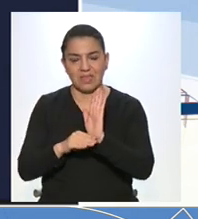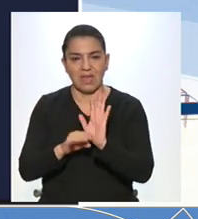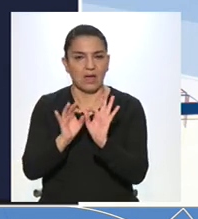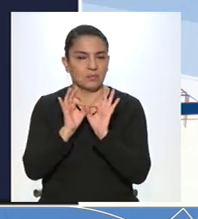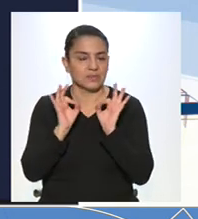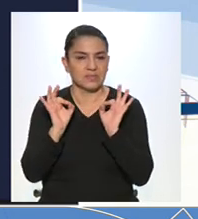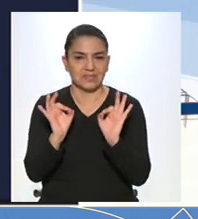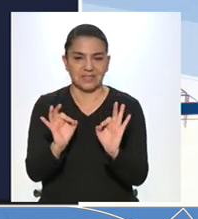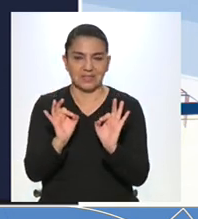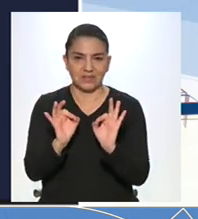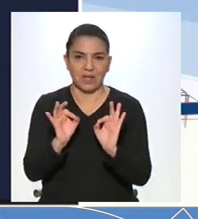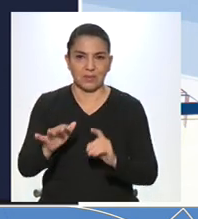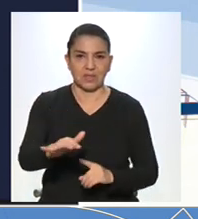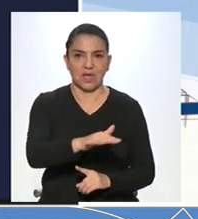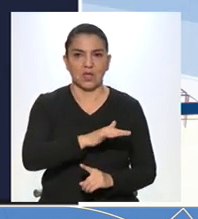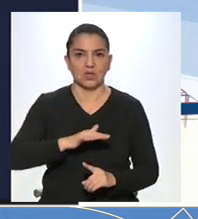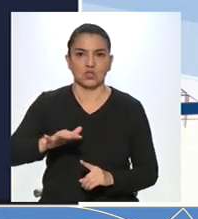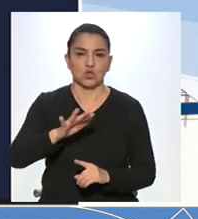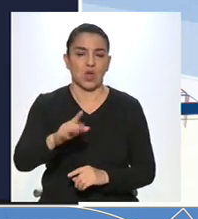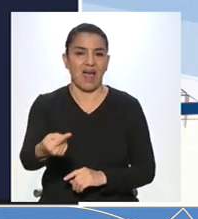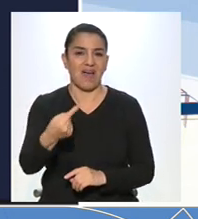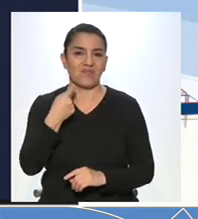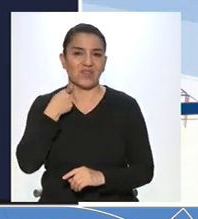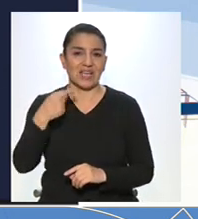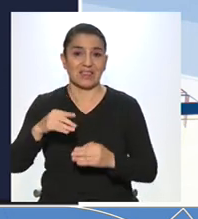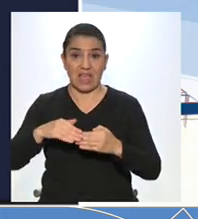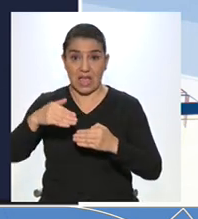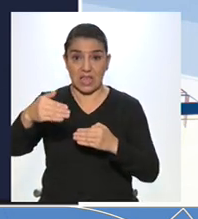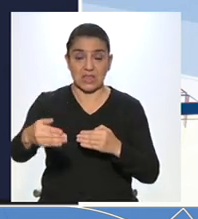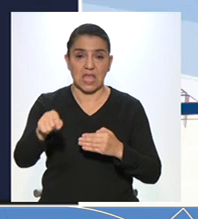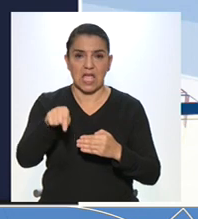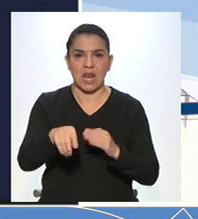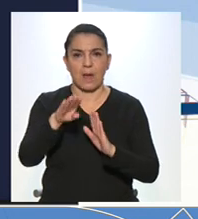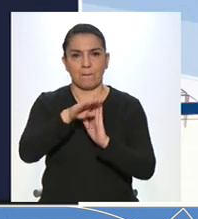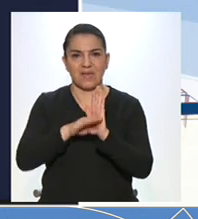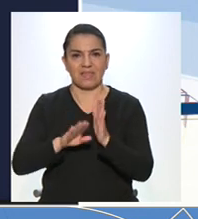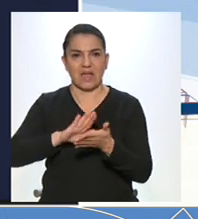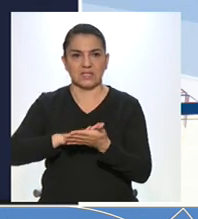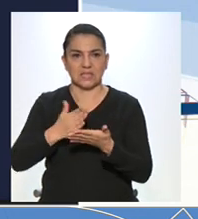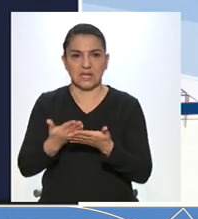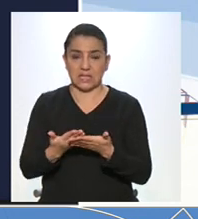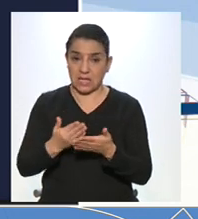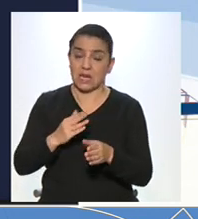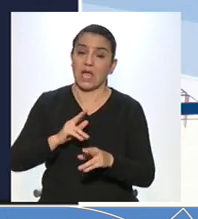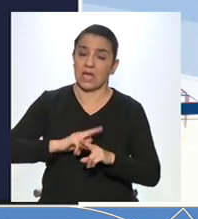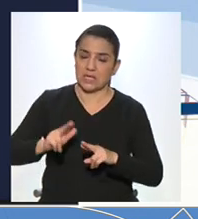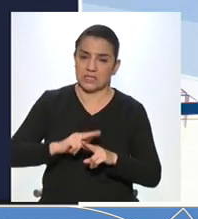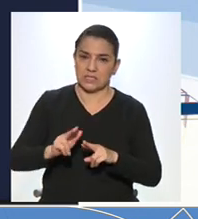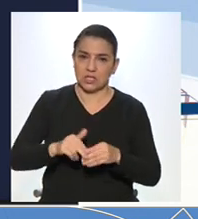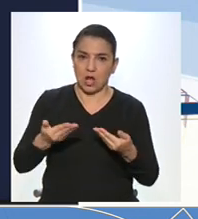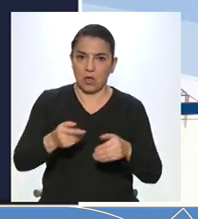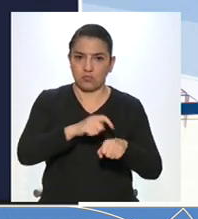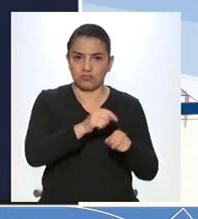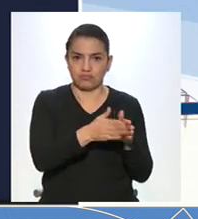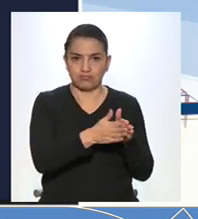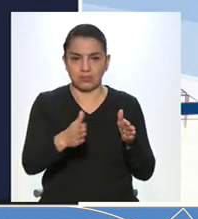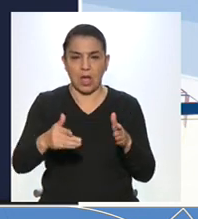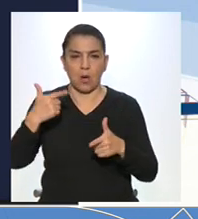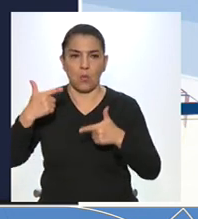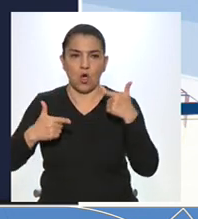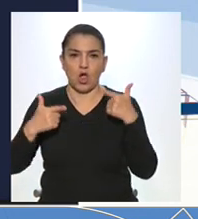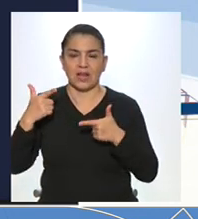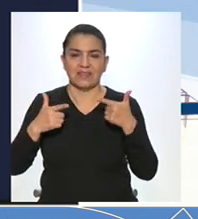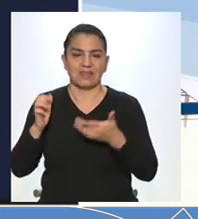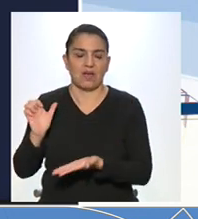Específicamente, si en un escenario de shock externo y medidas sanitarias como las adoptadas en este periodo, la política fiscal y monetaria hubieran mantenido